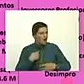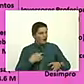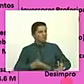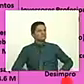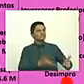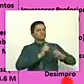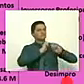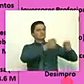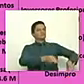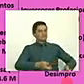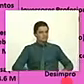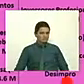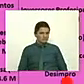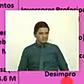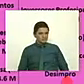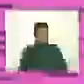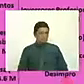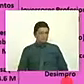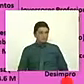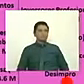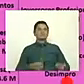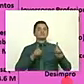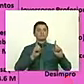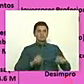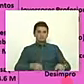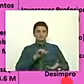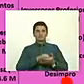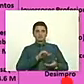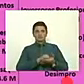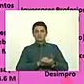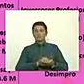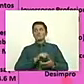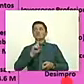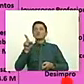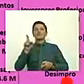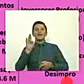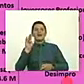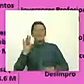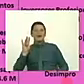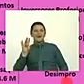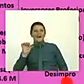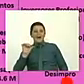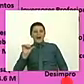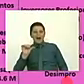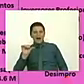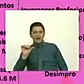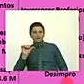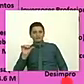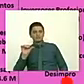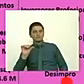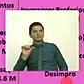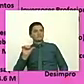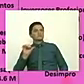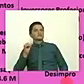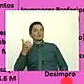Hemos detectado que su esposa en esta empresa le entrega recursos a